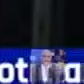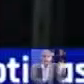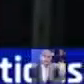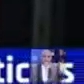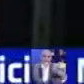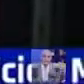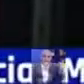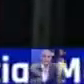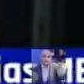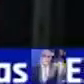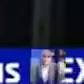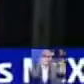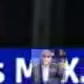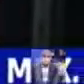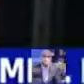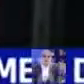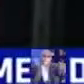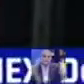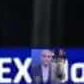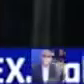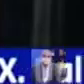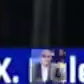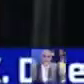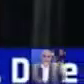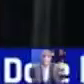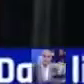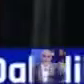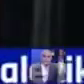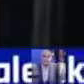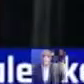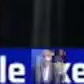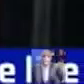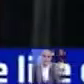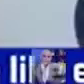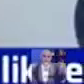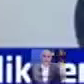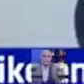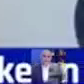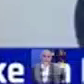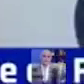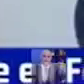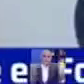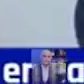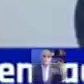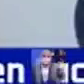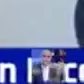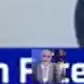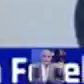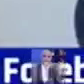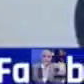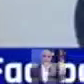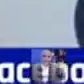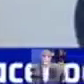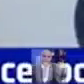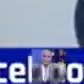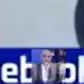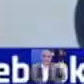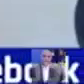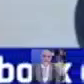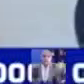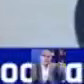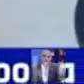quien es blanco en estos momentos de la furia de los panistas. Así es una pena que